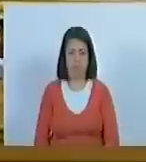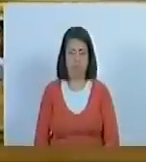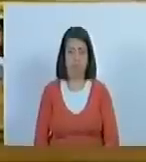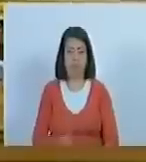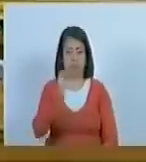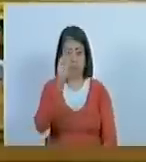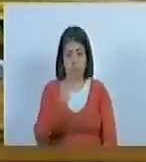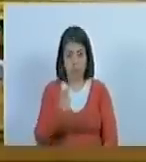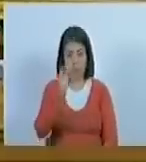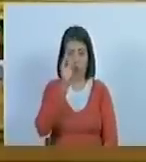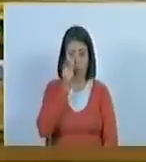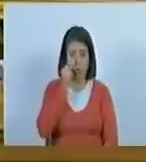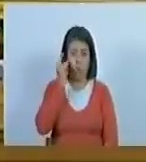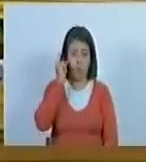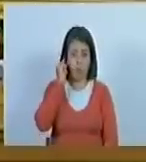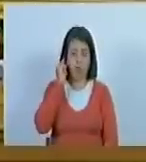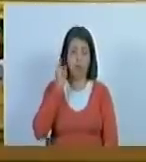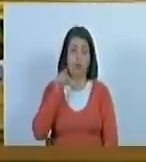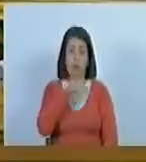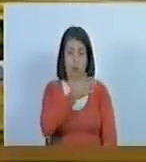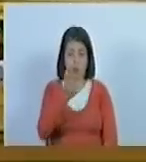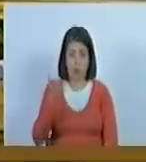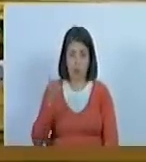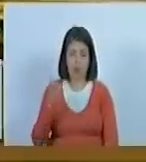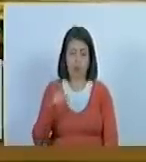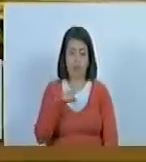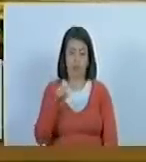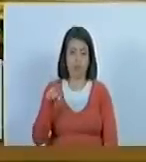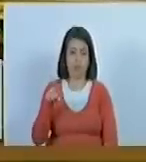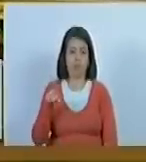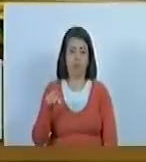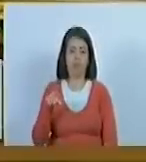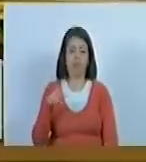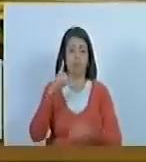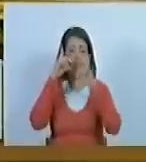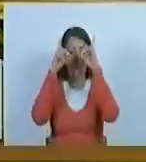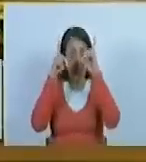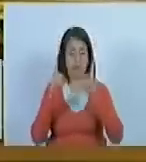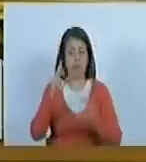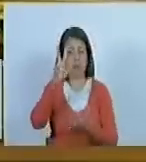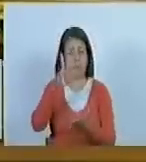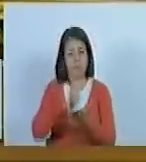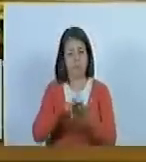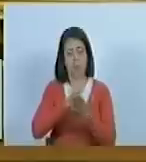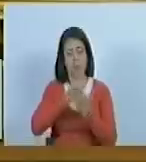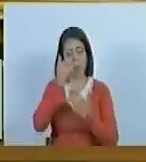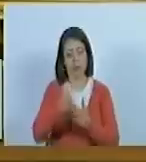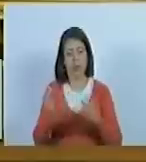Las diputadas y diputados que decidan